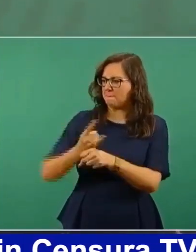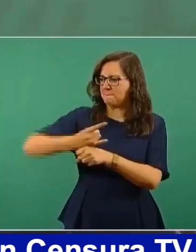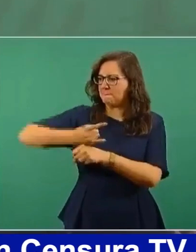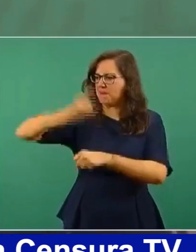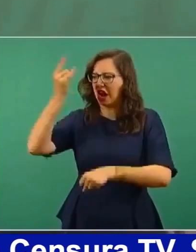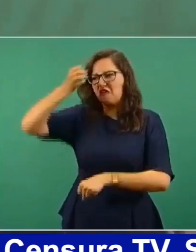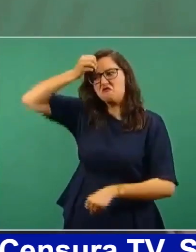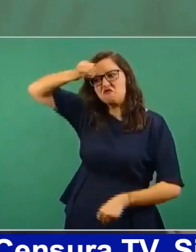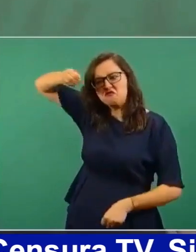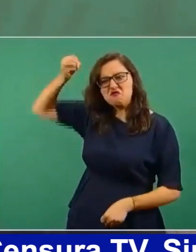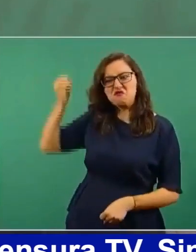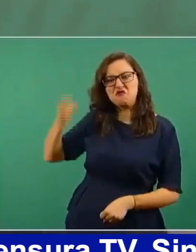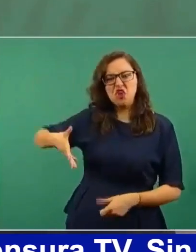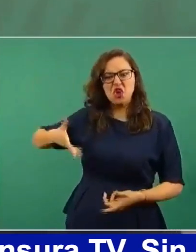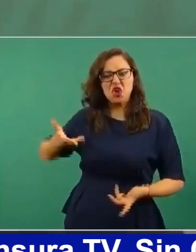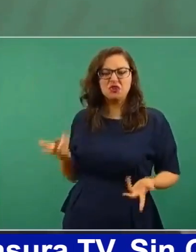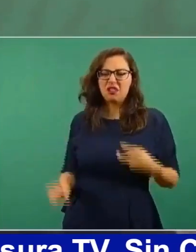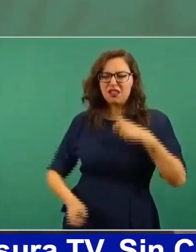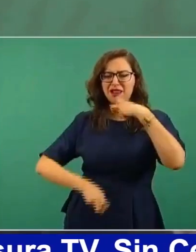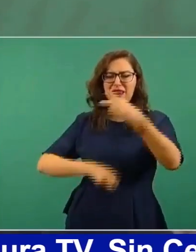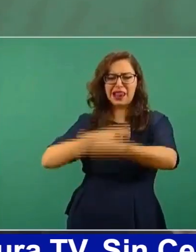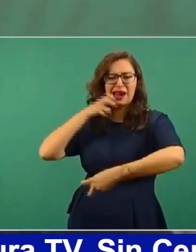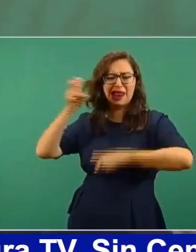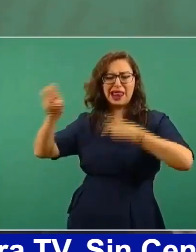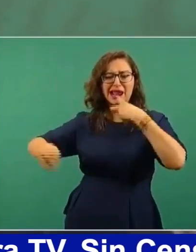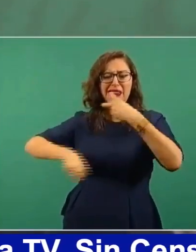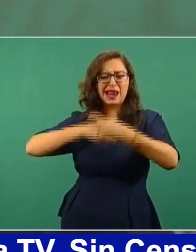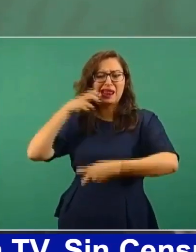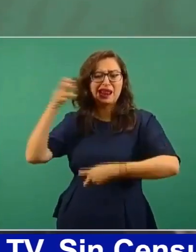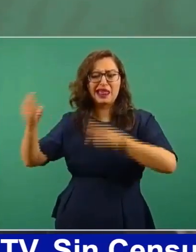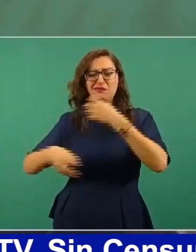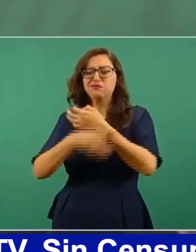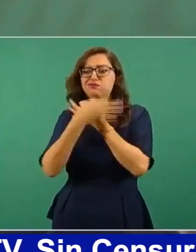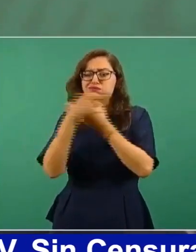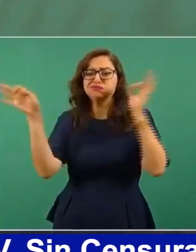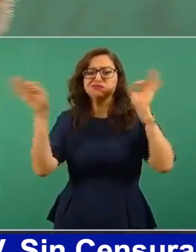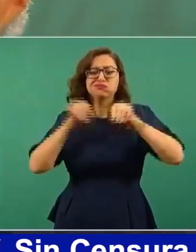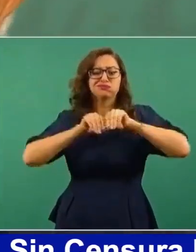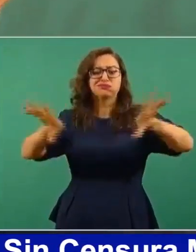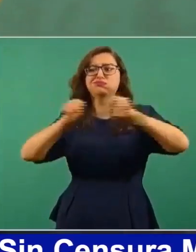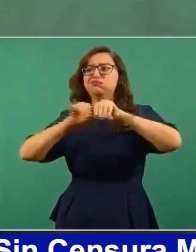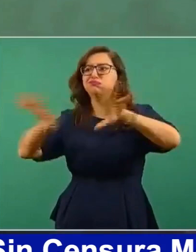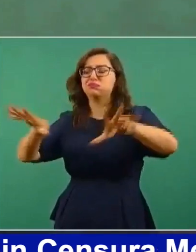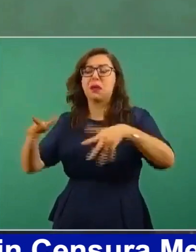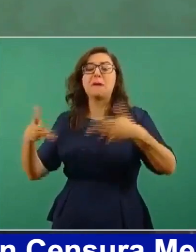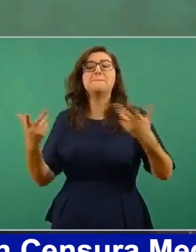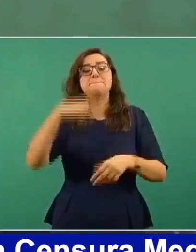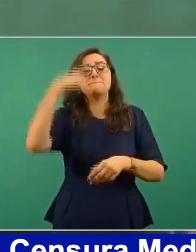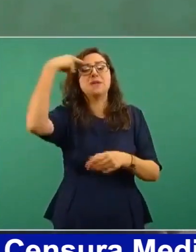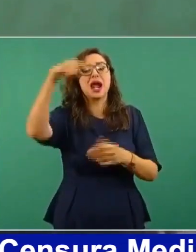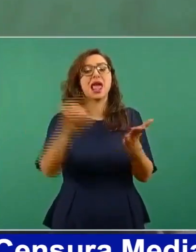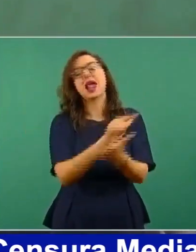querían imponer la reforma educativa, y en contra de nosotros,